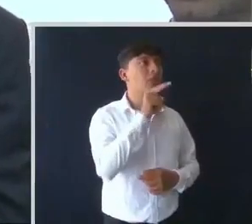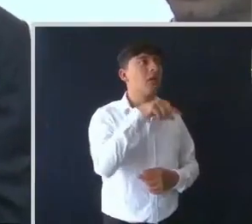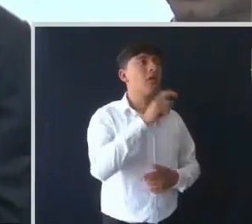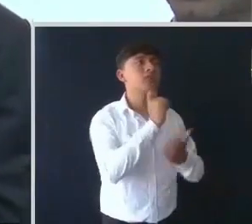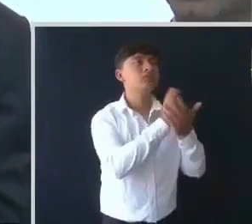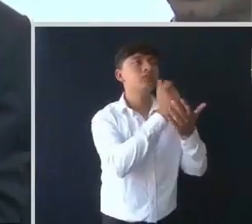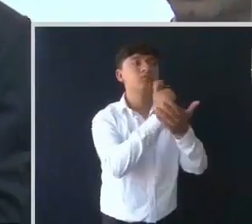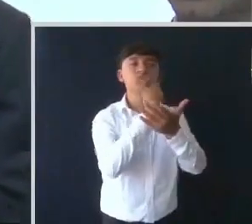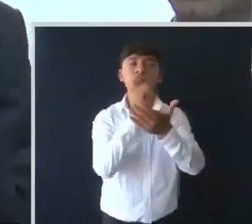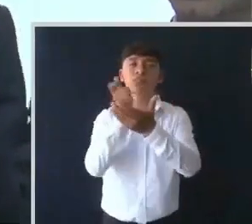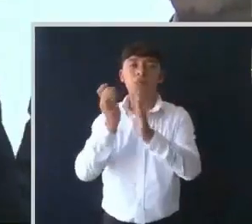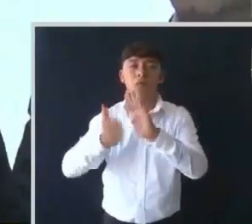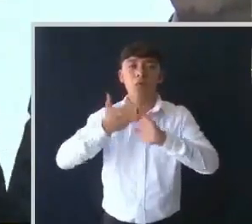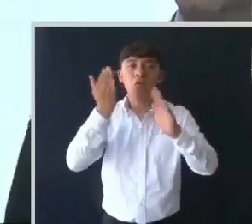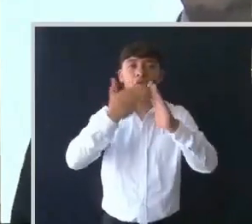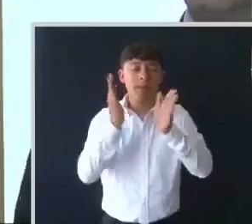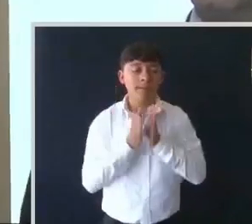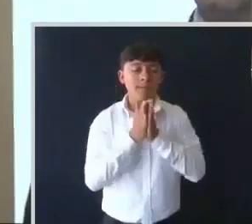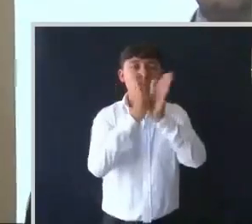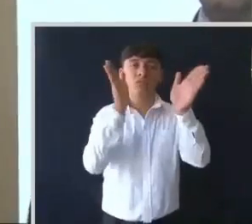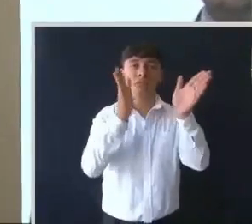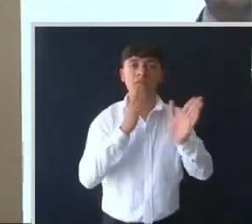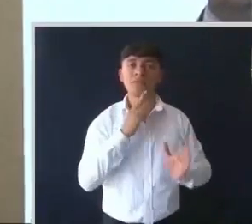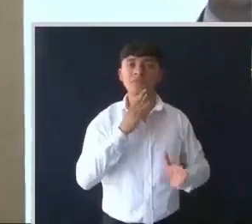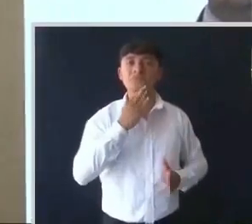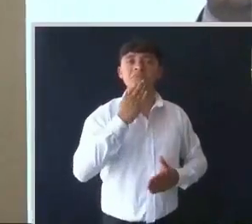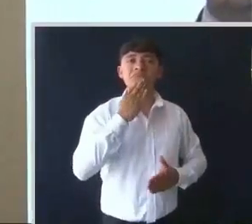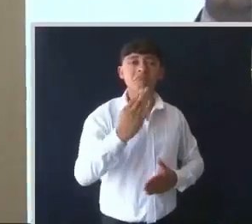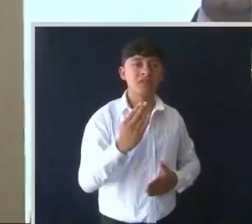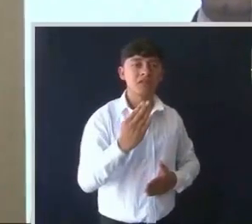a obra pública o acciones que